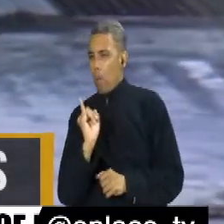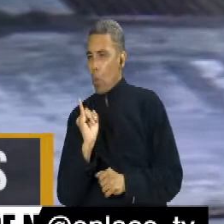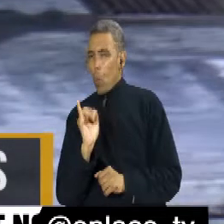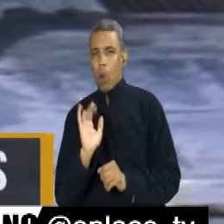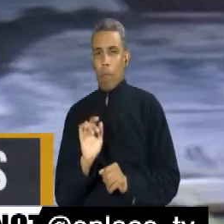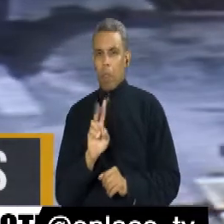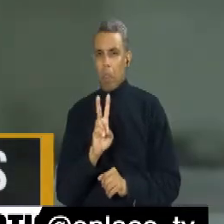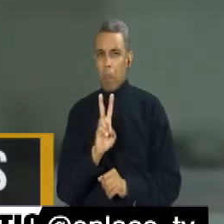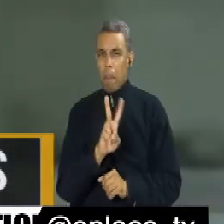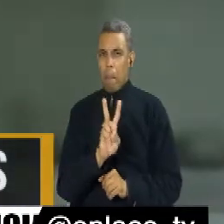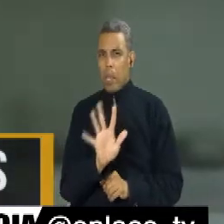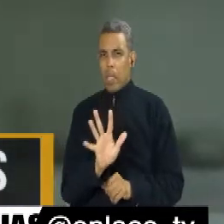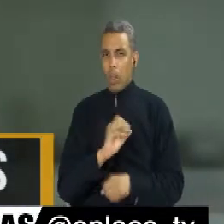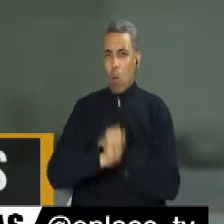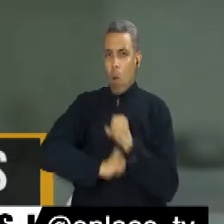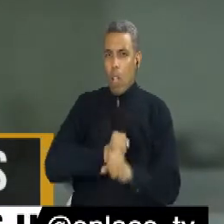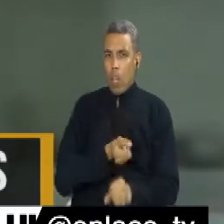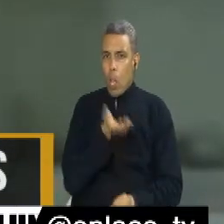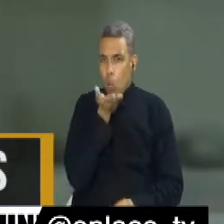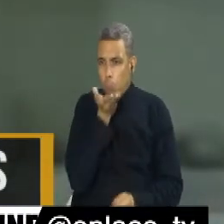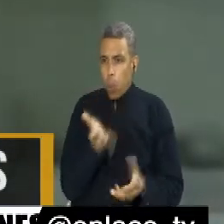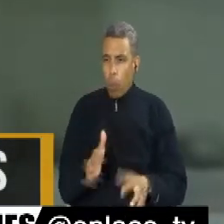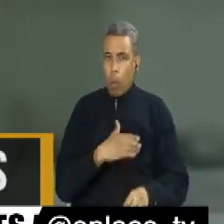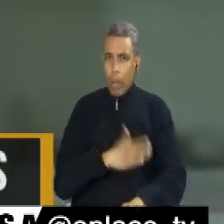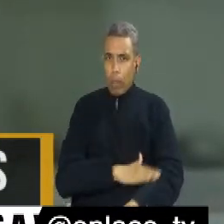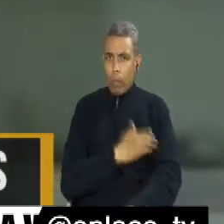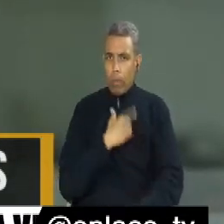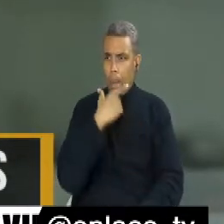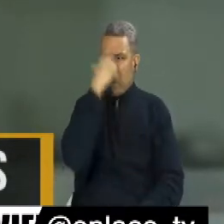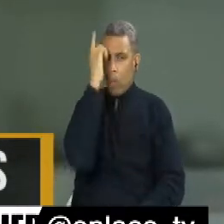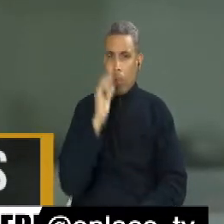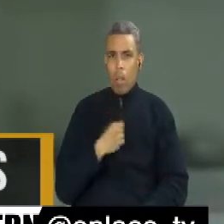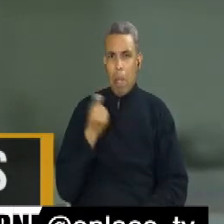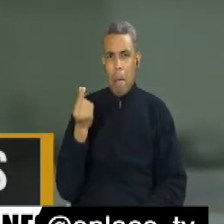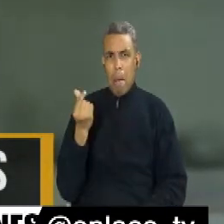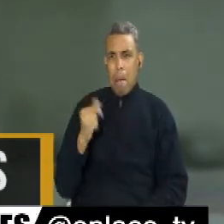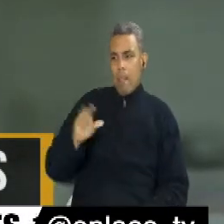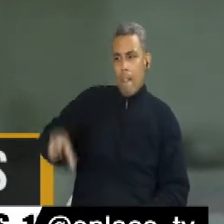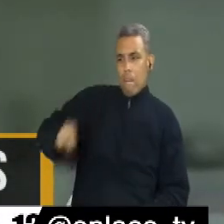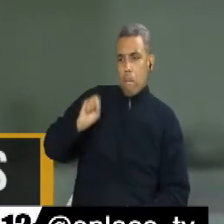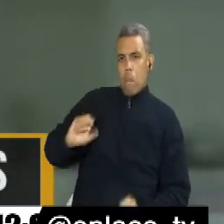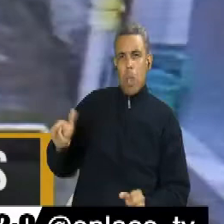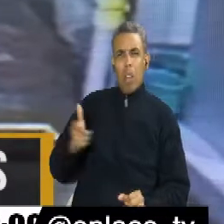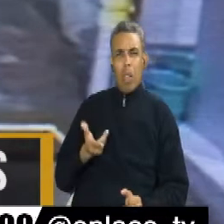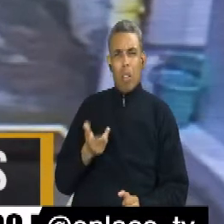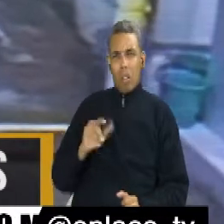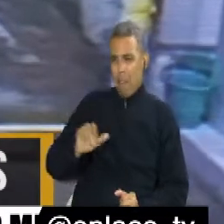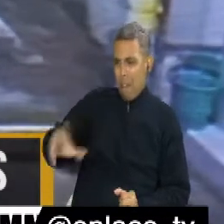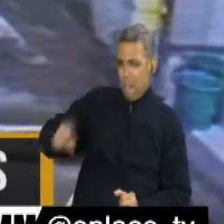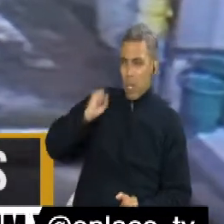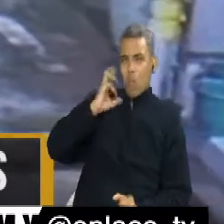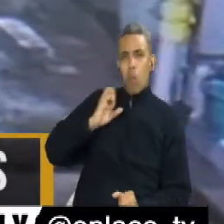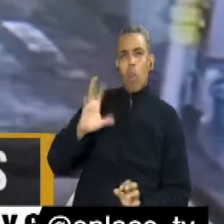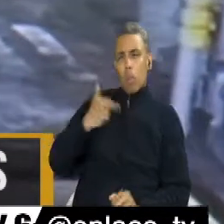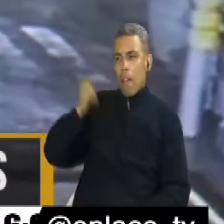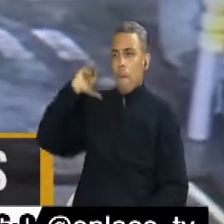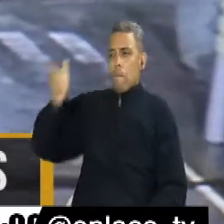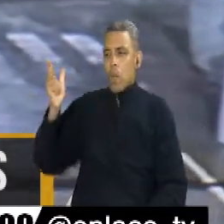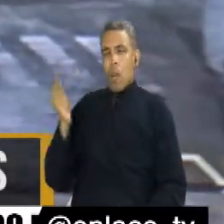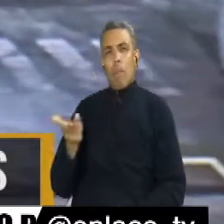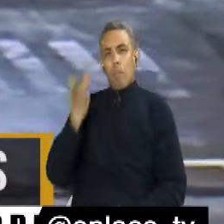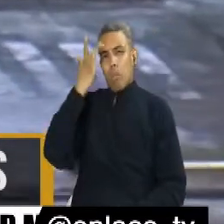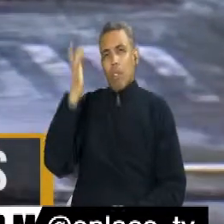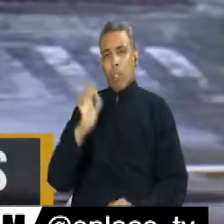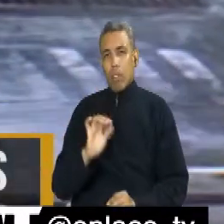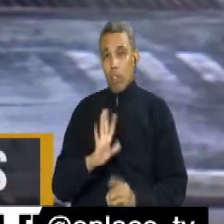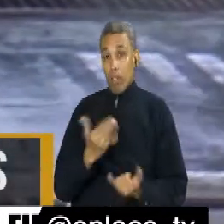Pero entonces atentan contra las personas. Si ya tenían el dinero, no se justifica que le tengan que pegar, y menos pues a una muchacha indefensa. El hecho ya fue puesto en conocimiento de las